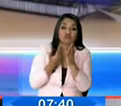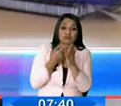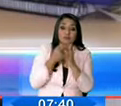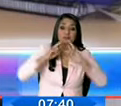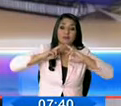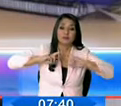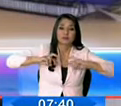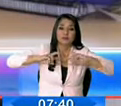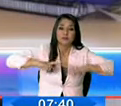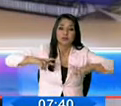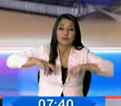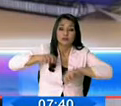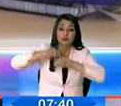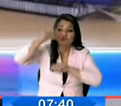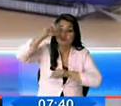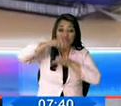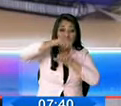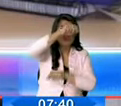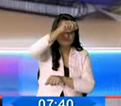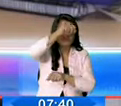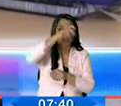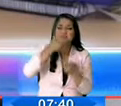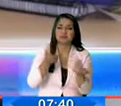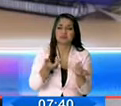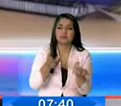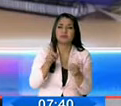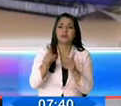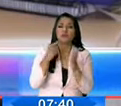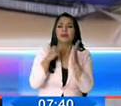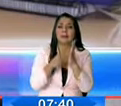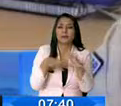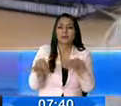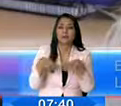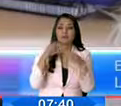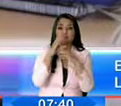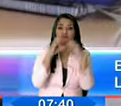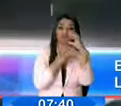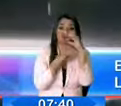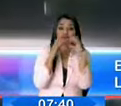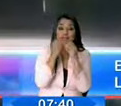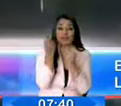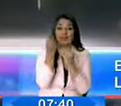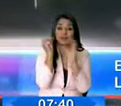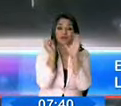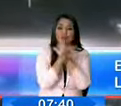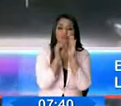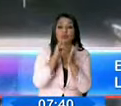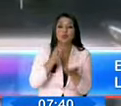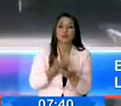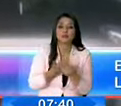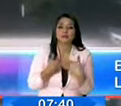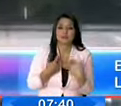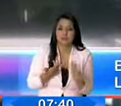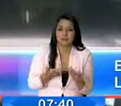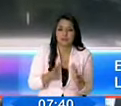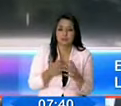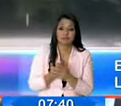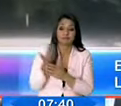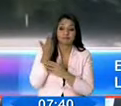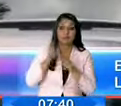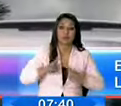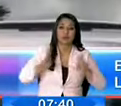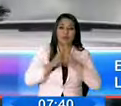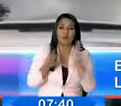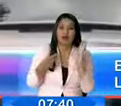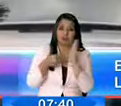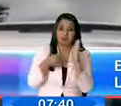investigaciones se determina que existen movimientos financieros que no han sido justificados. Desde hace algún tiempo, la unidad de lavado de activos habría